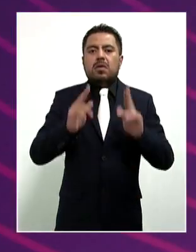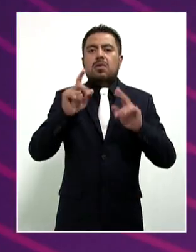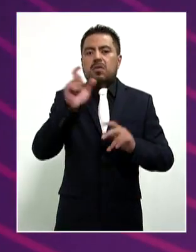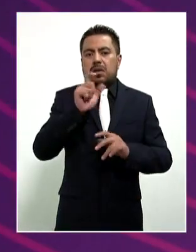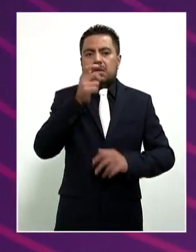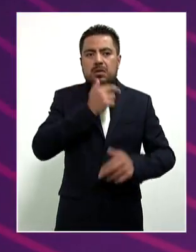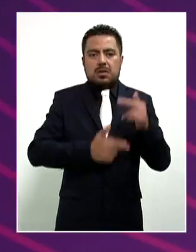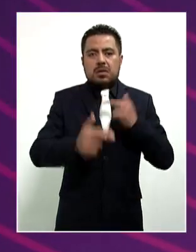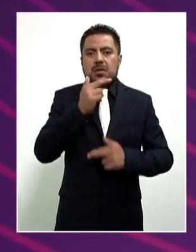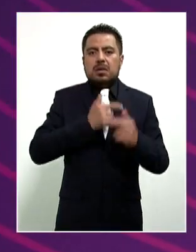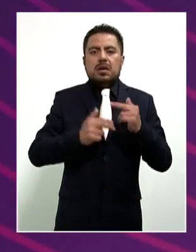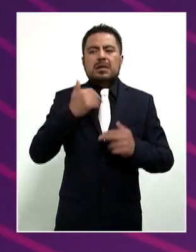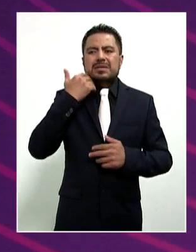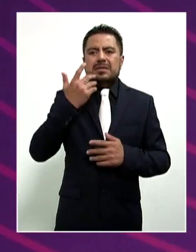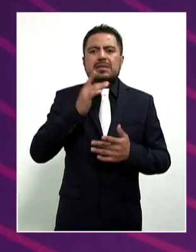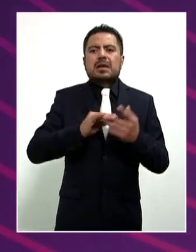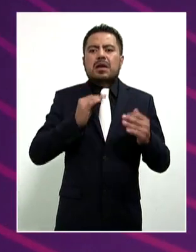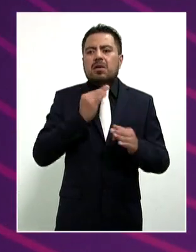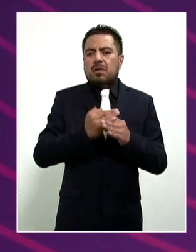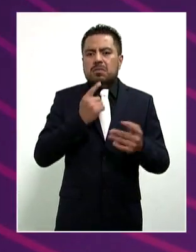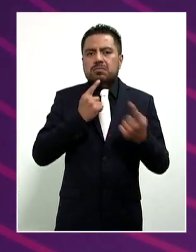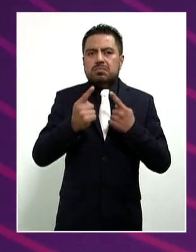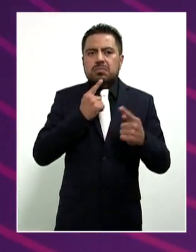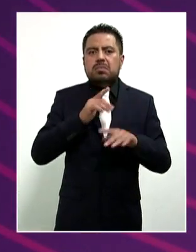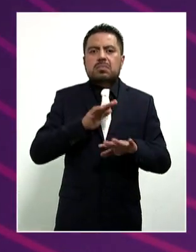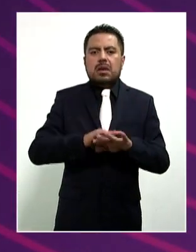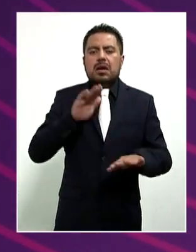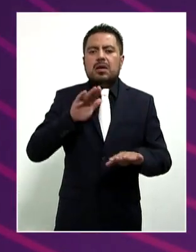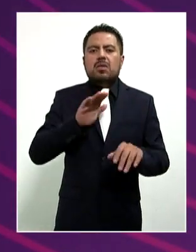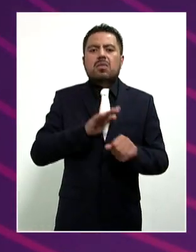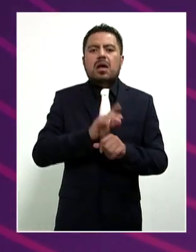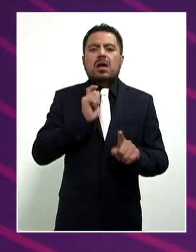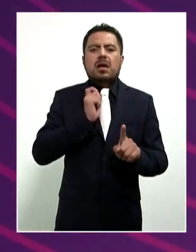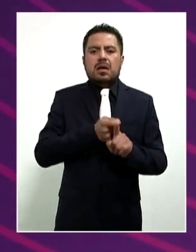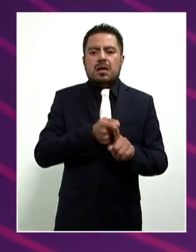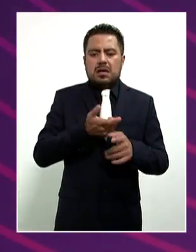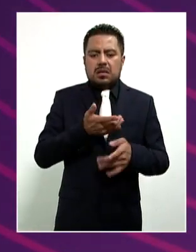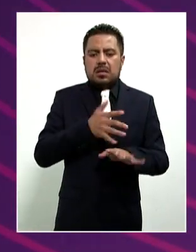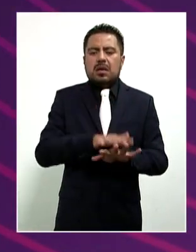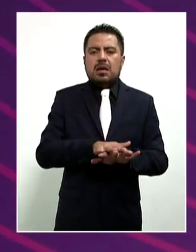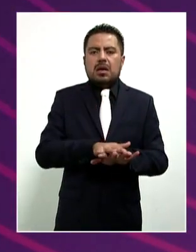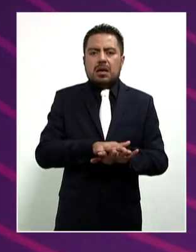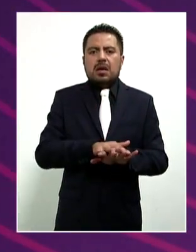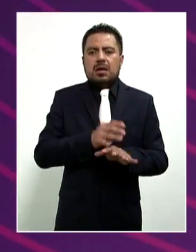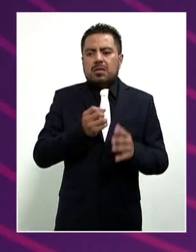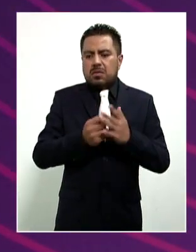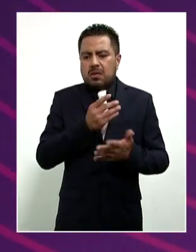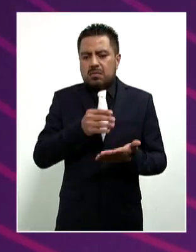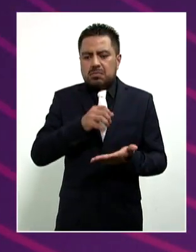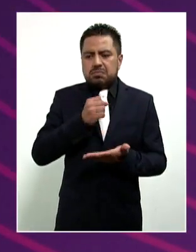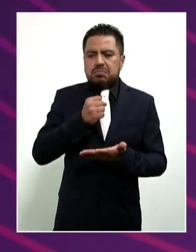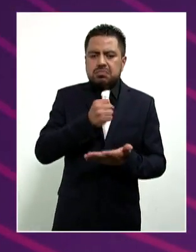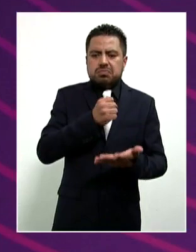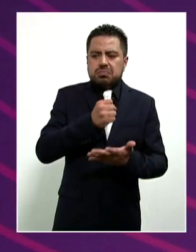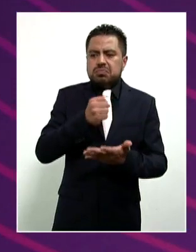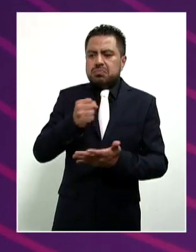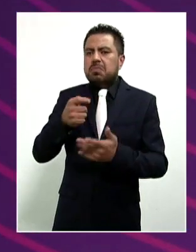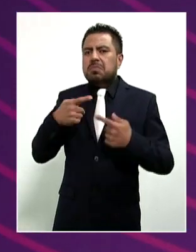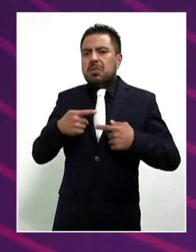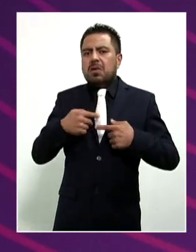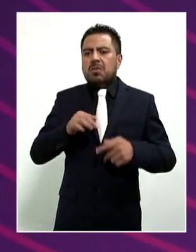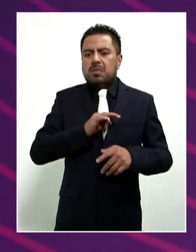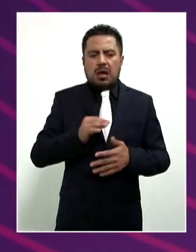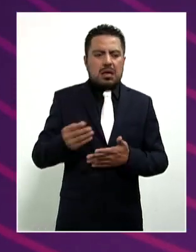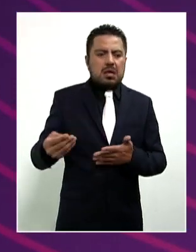cuando regresemos quisiera que habláramos un poco más de esta cuestión de la integración, de las aportaciones que nos pueden dar las personas refugiadas